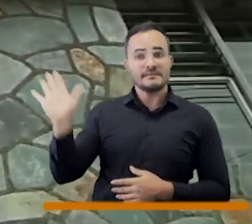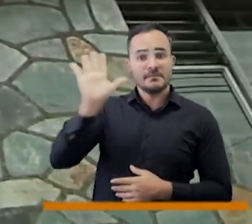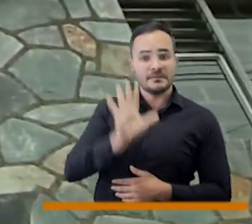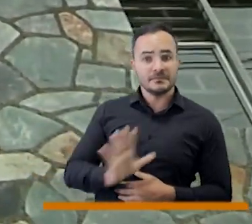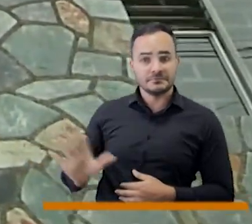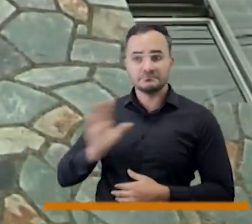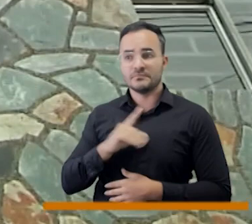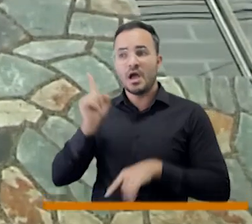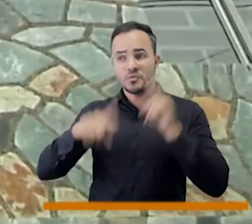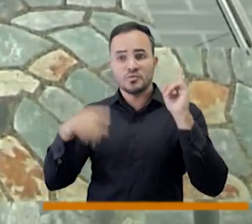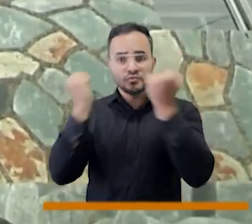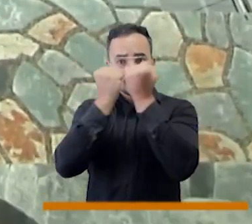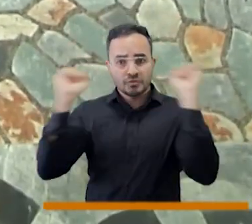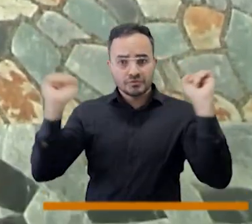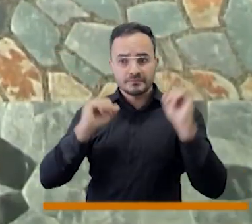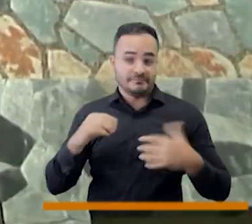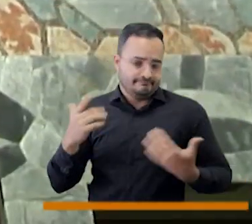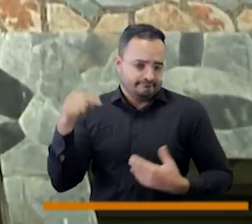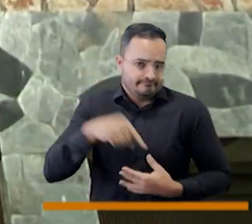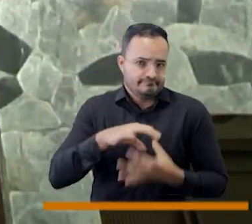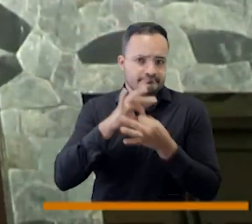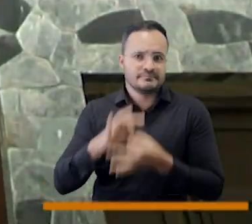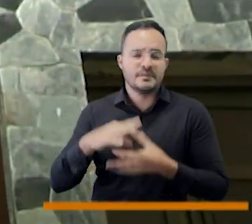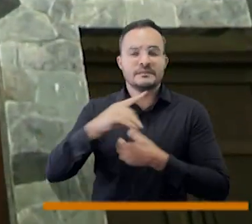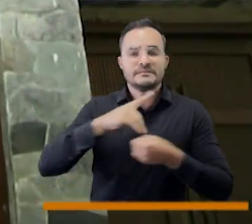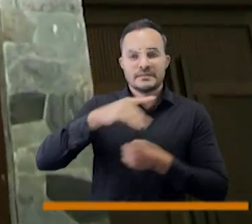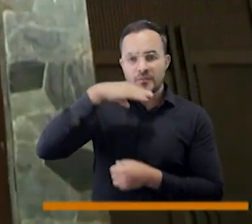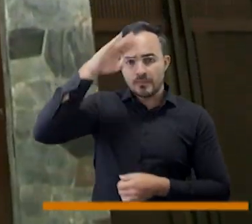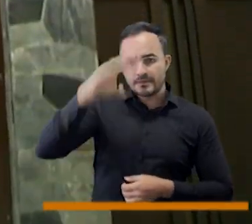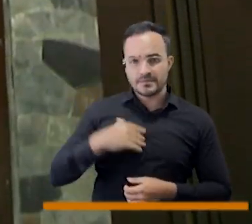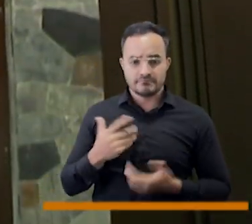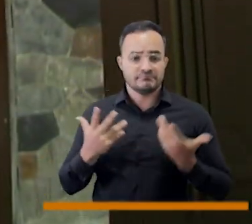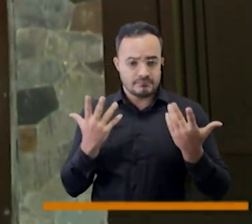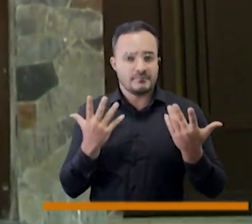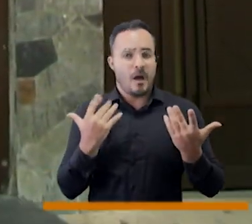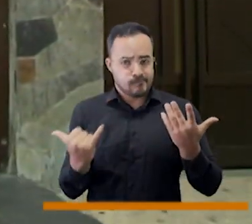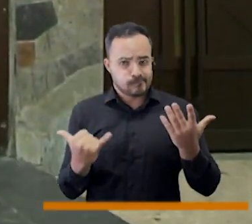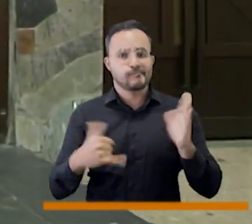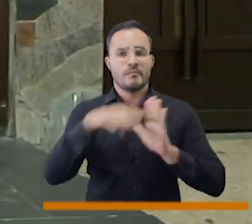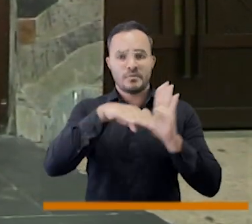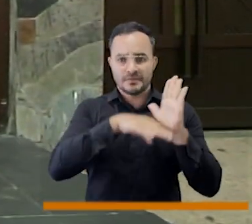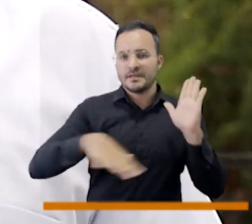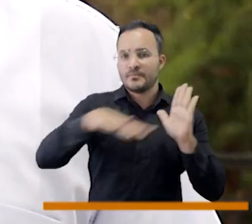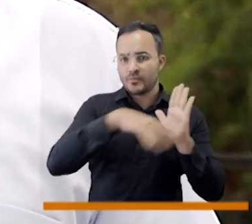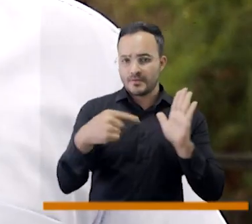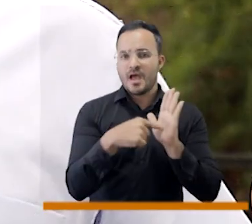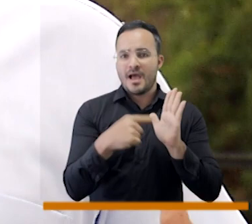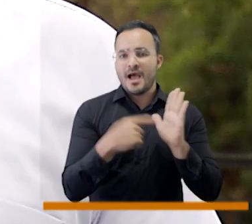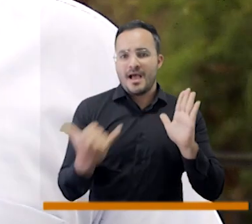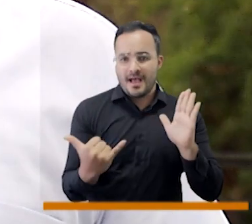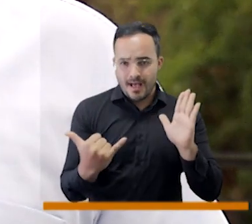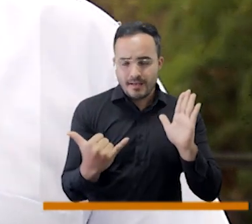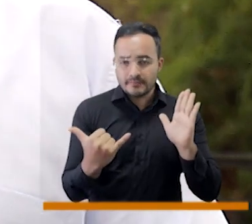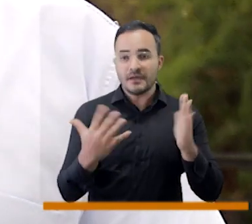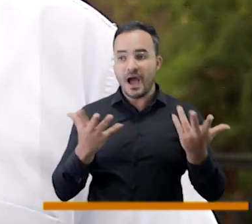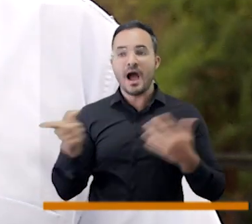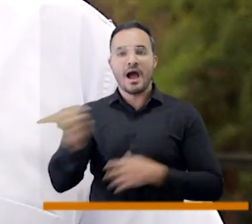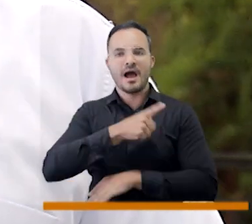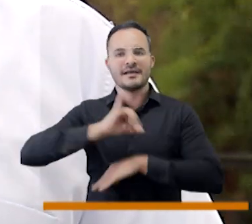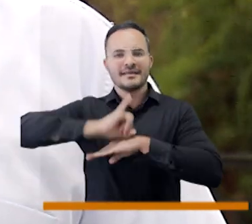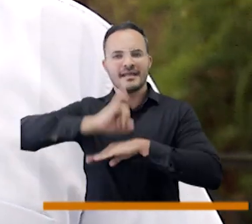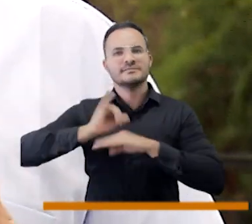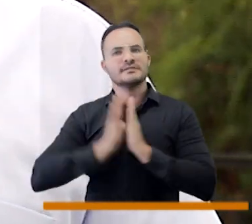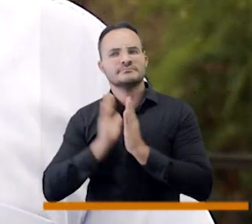los municipios, y en este caso el distrito de Medellín, también tenemos política pública y esto ha ayudado a que las iglesias